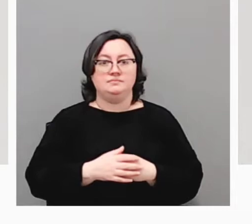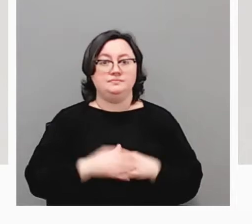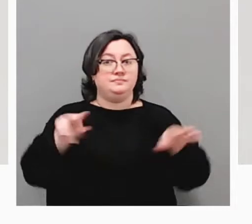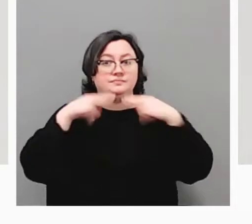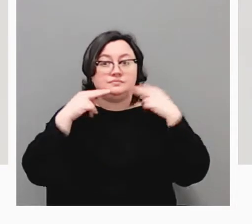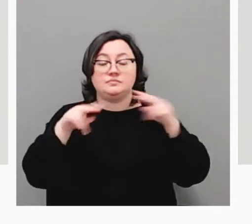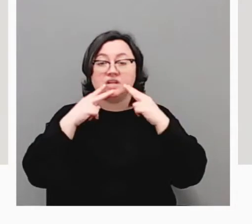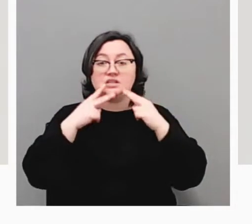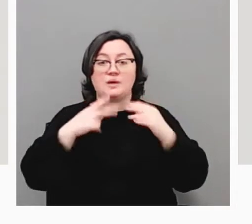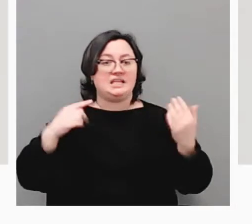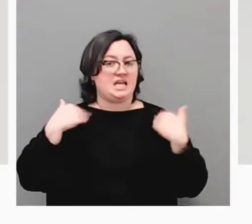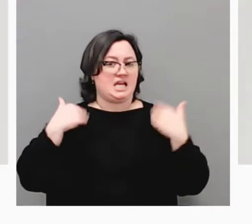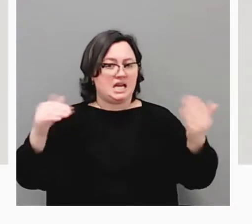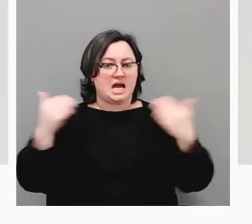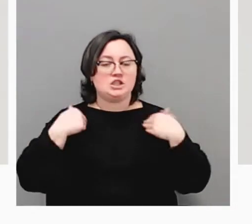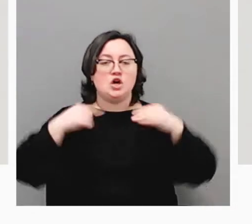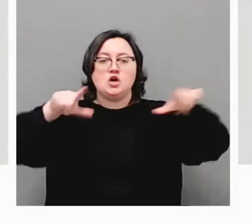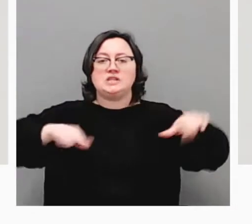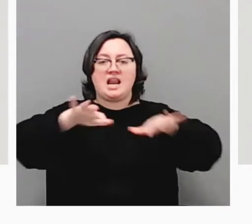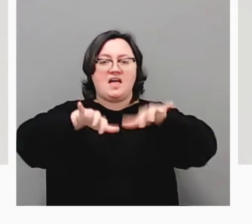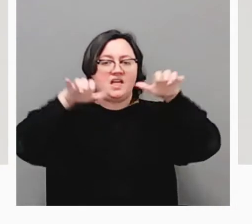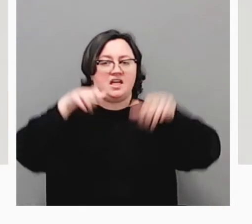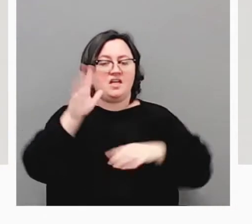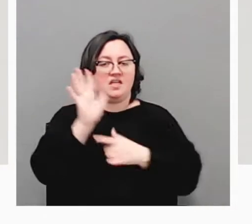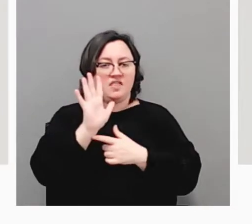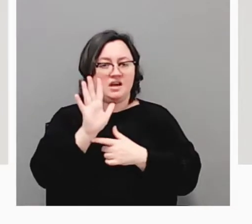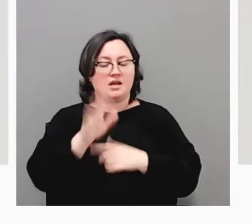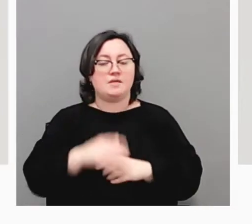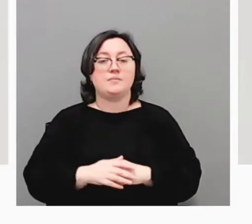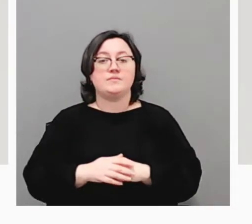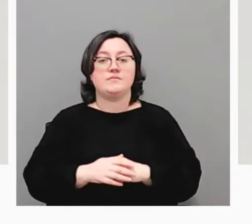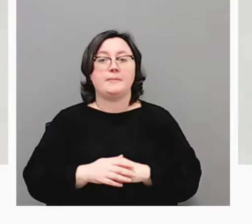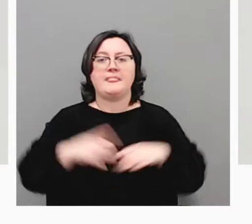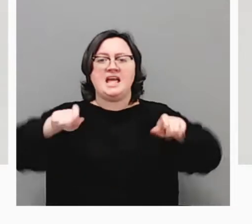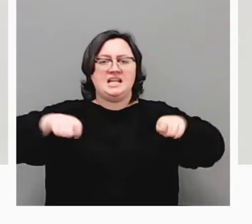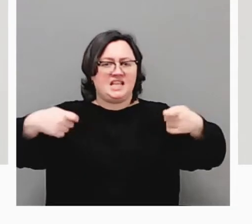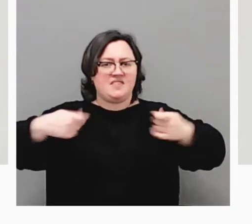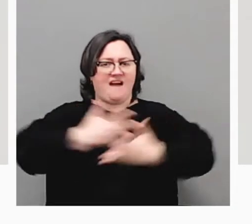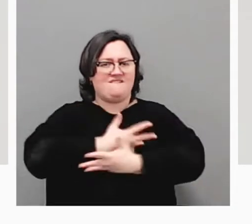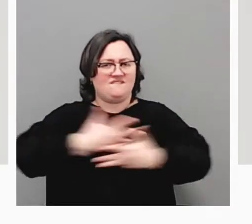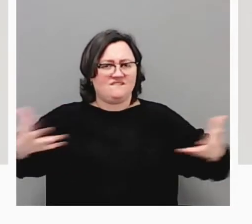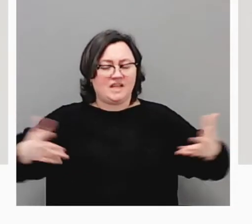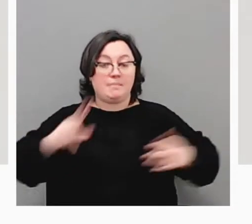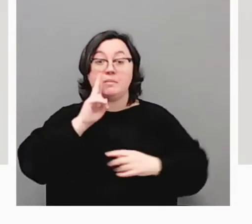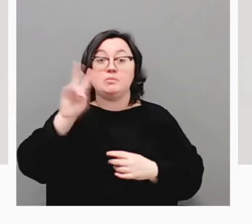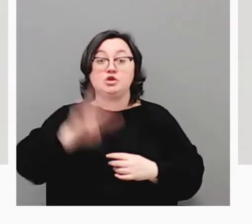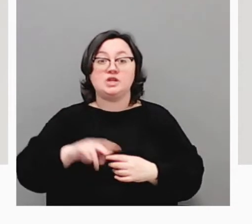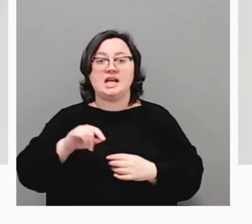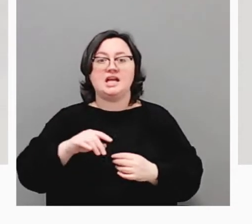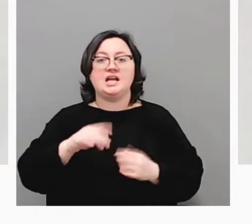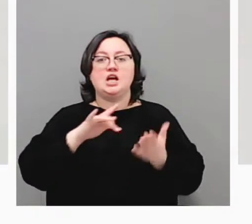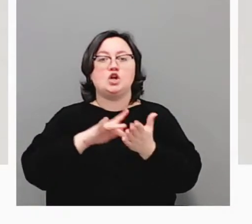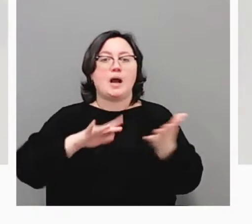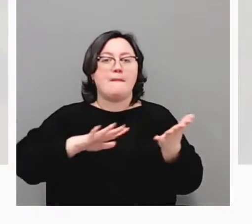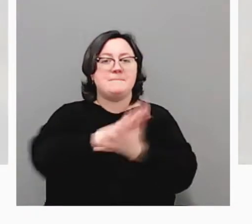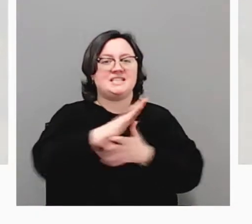restaurantes, gimnasios, salas de cine, una gran tienda, pero ahí tenemos también la huella de ese pasaje